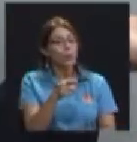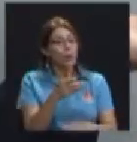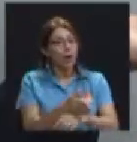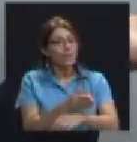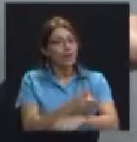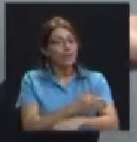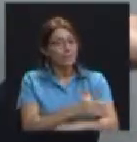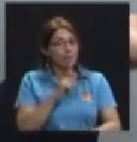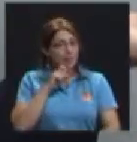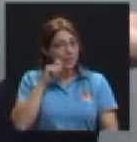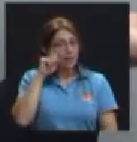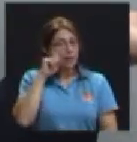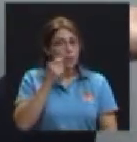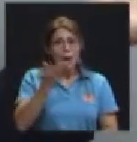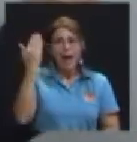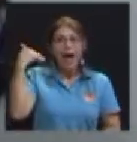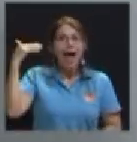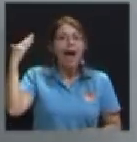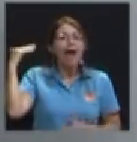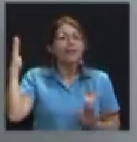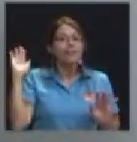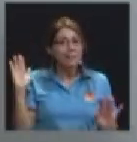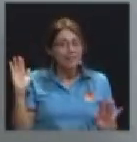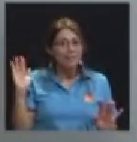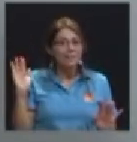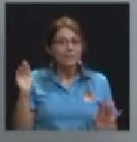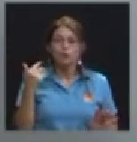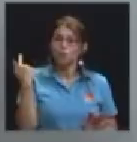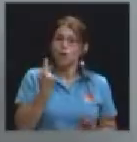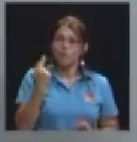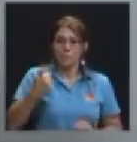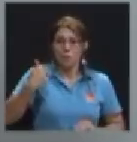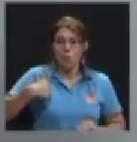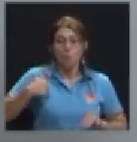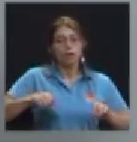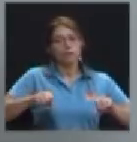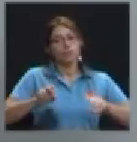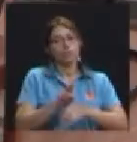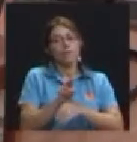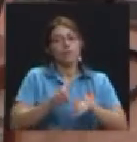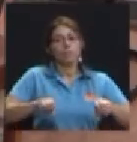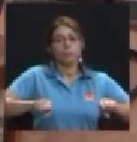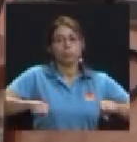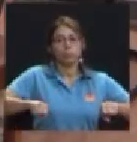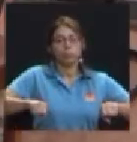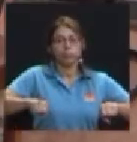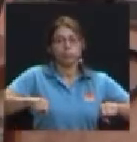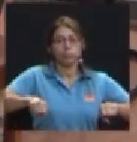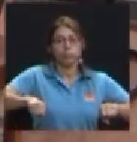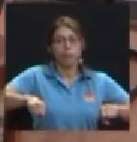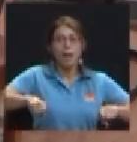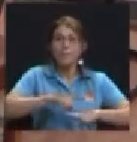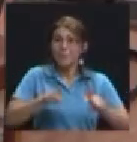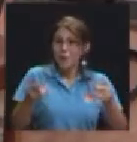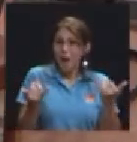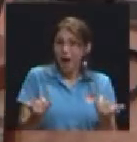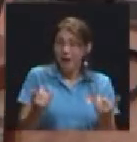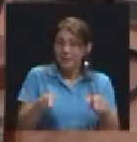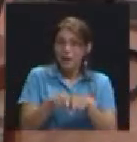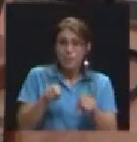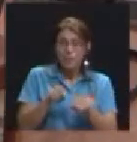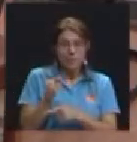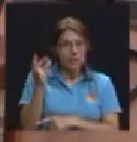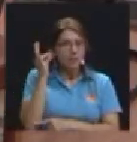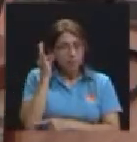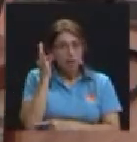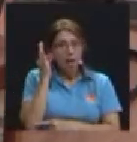Básicamente, antes eran los motociclistas y ahora son las y los motociclistas. Sí. Es muy frecuente las